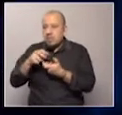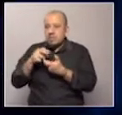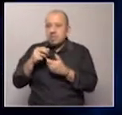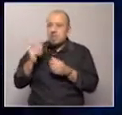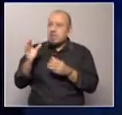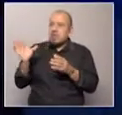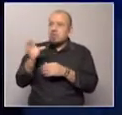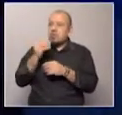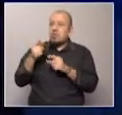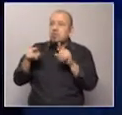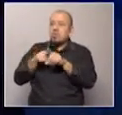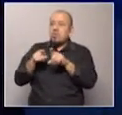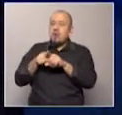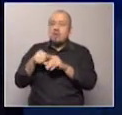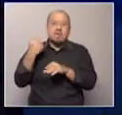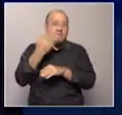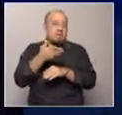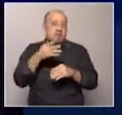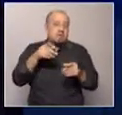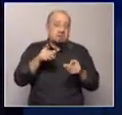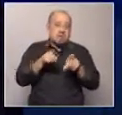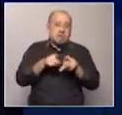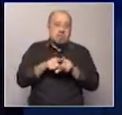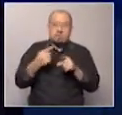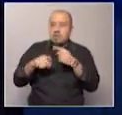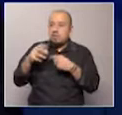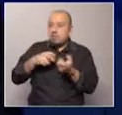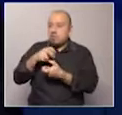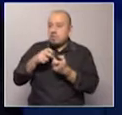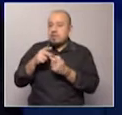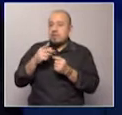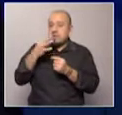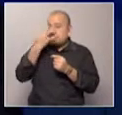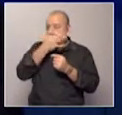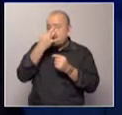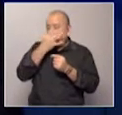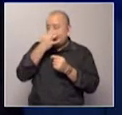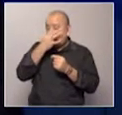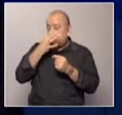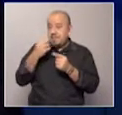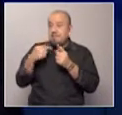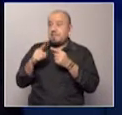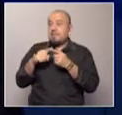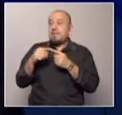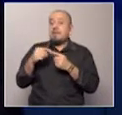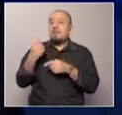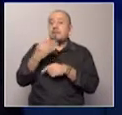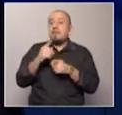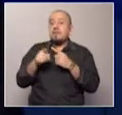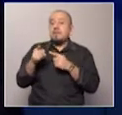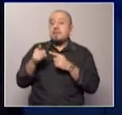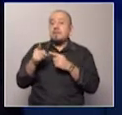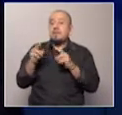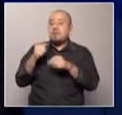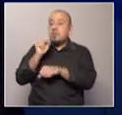todo igual que afuera pero mucho más complicado y bueno las adicciones son un flagelo afuera el consumo